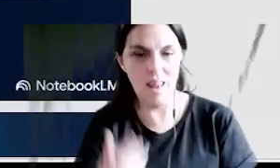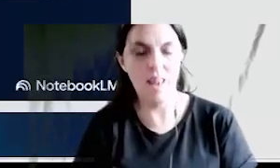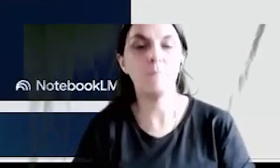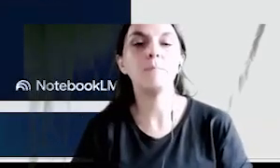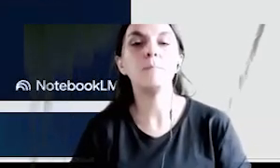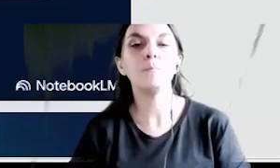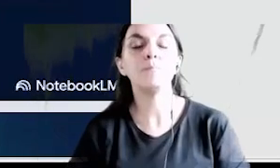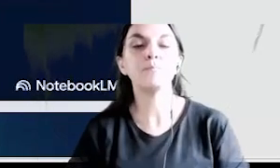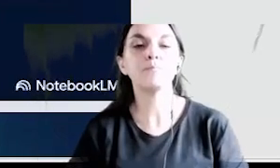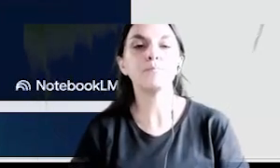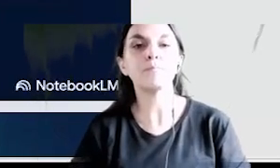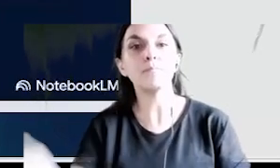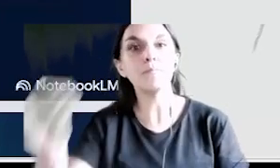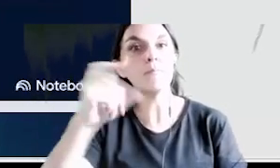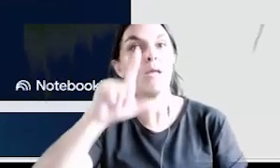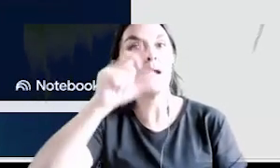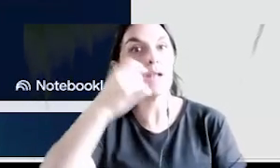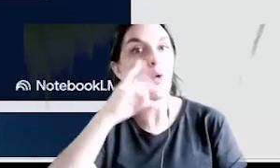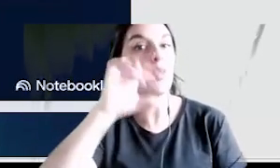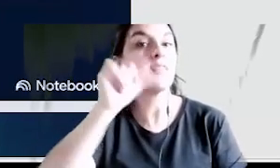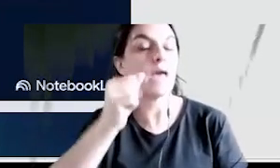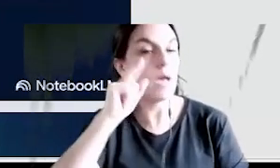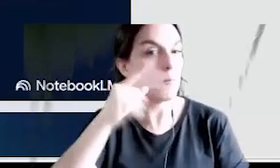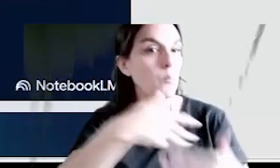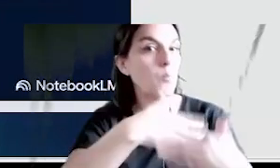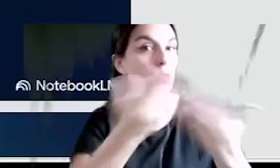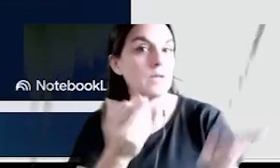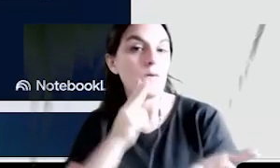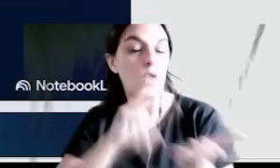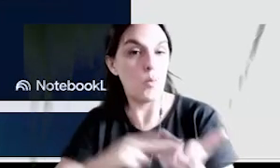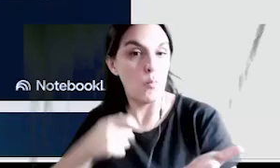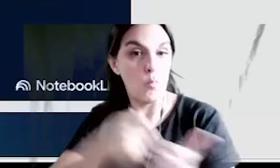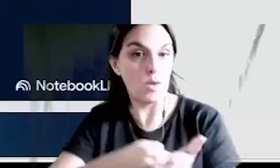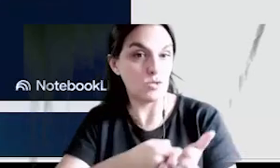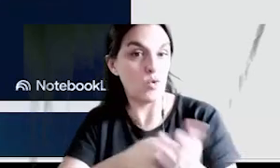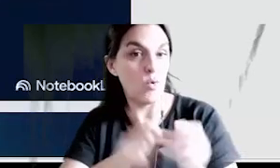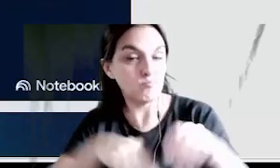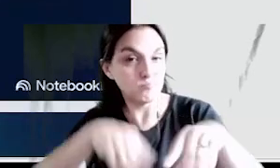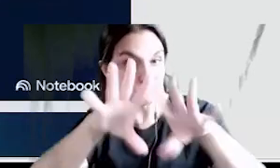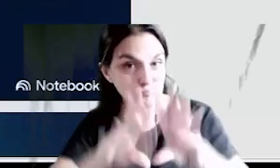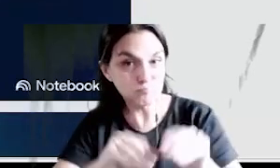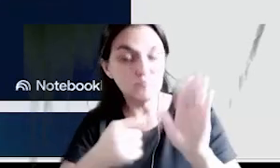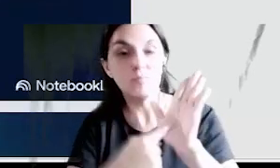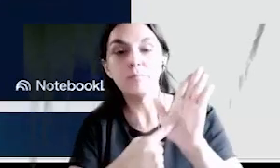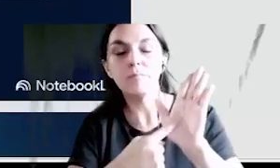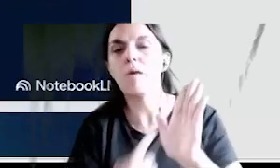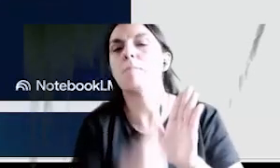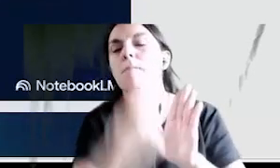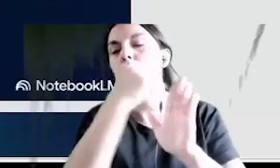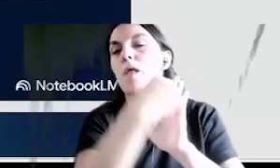Hoy cuando Claudia les mostraba lo que es la liquidación del impuesto, le hablaba de que primero van las deducciones